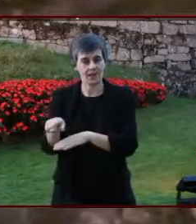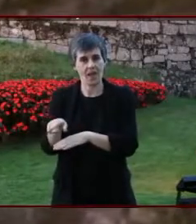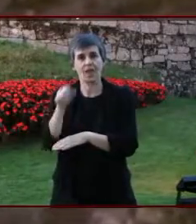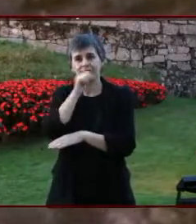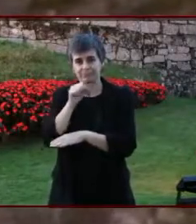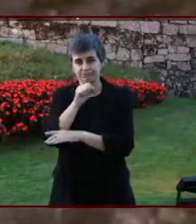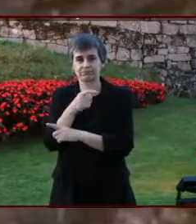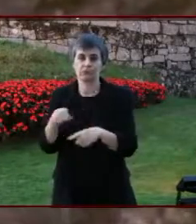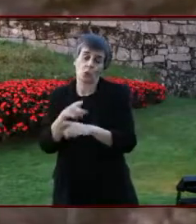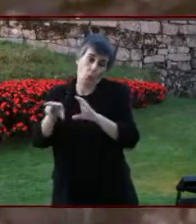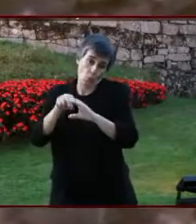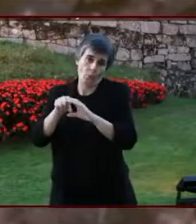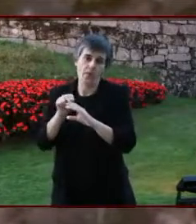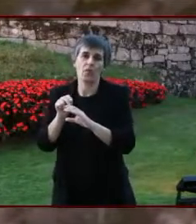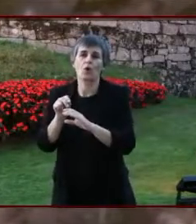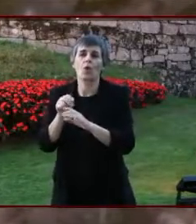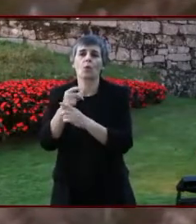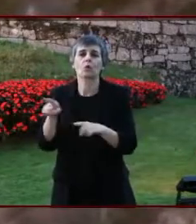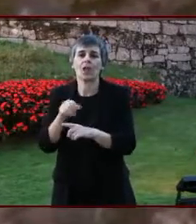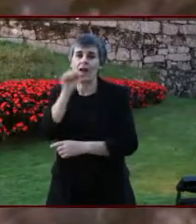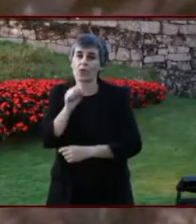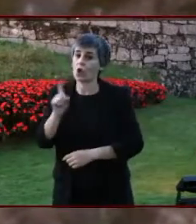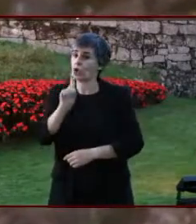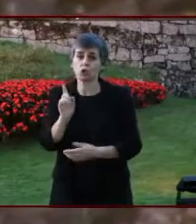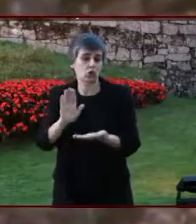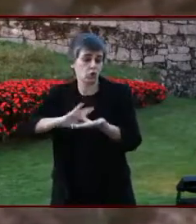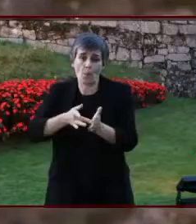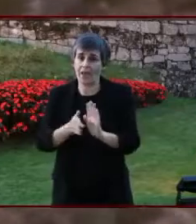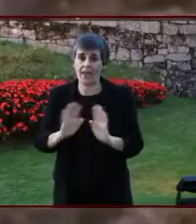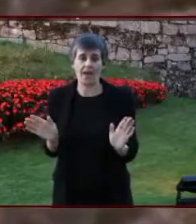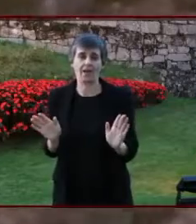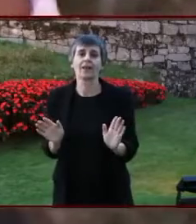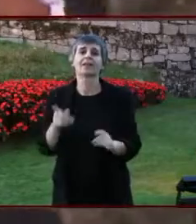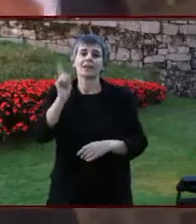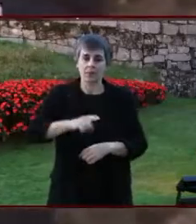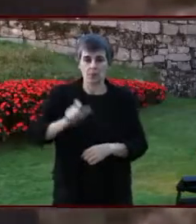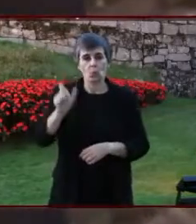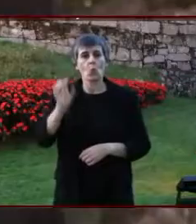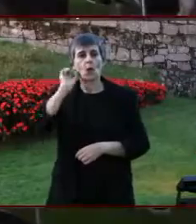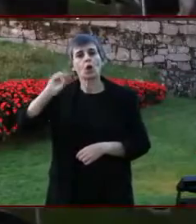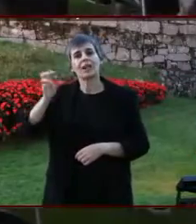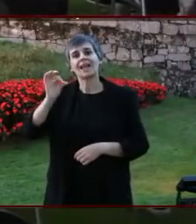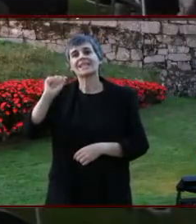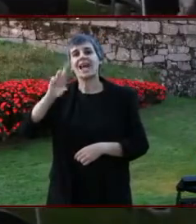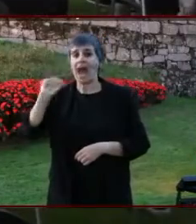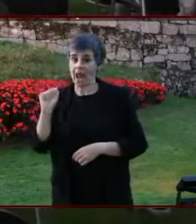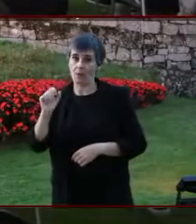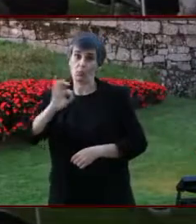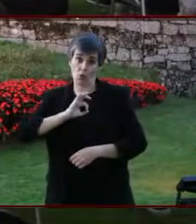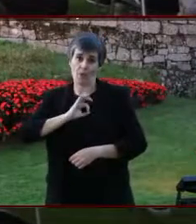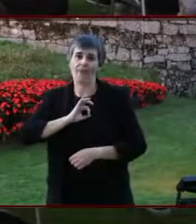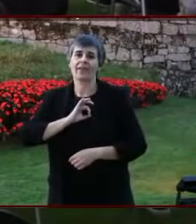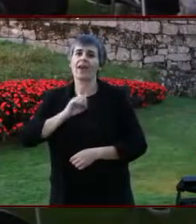no videoclip a súa canción No me queda, Sara de Pontevedra, que vai a súa canción e 20 veces